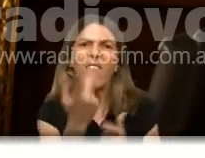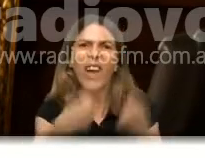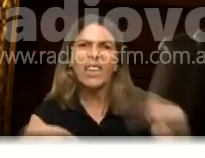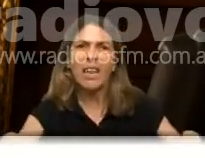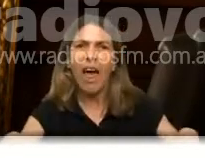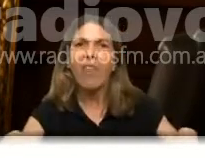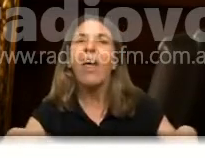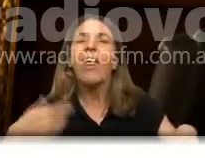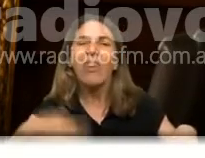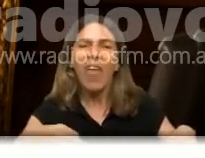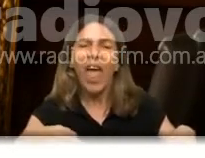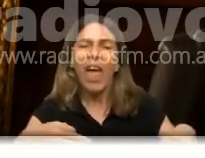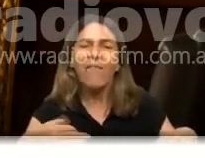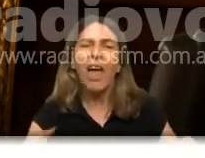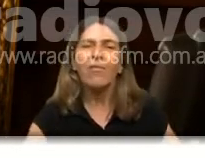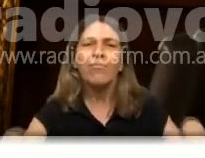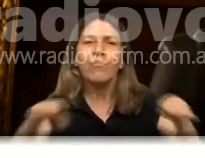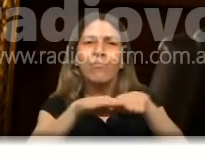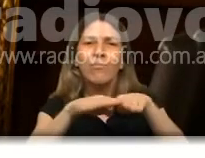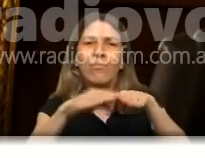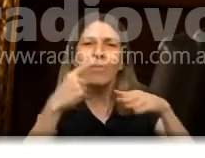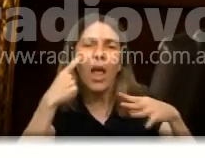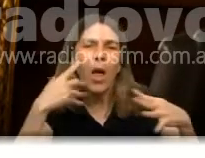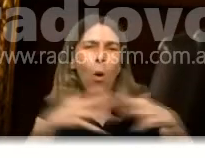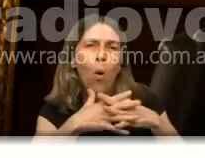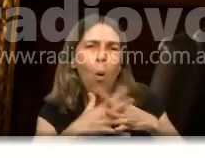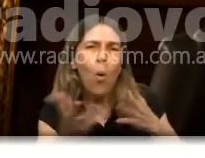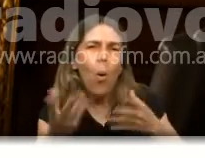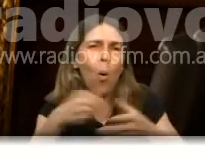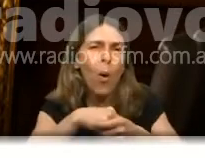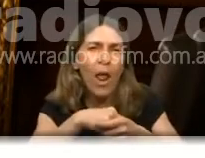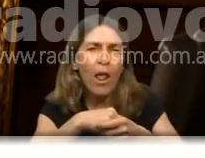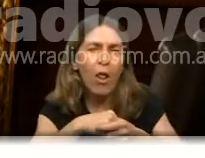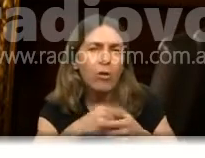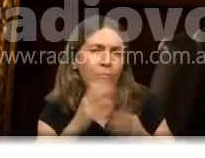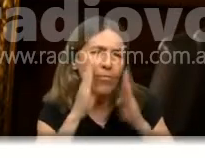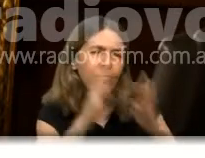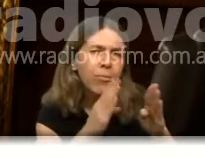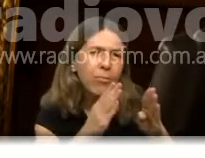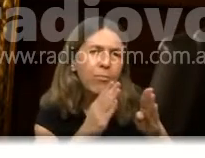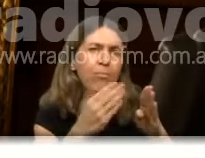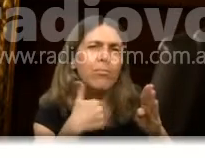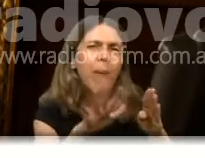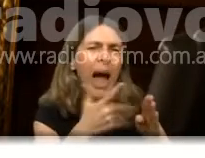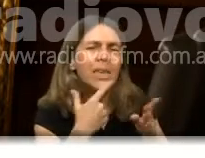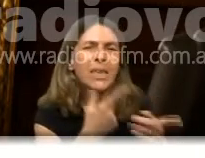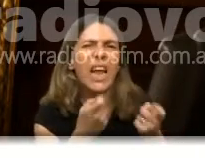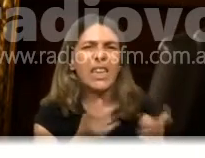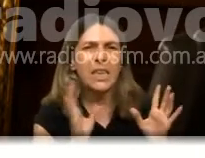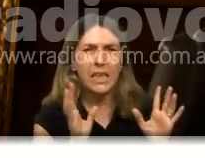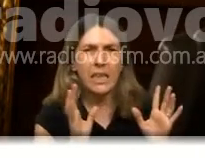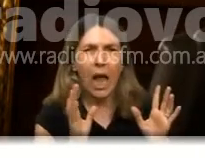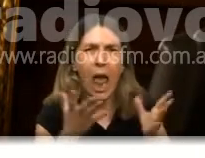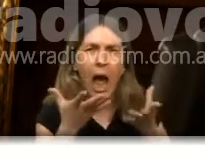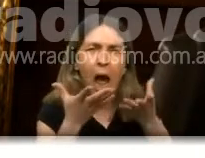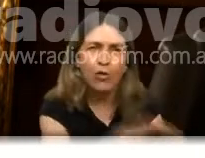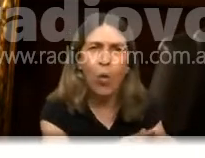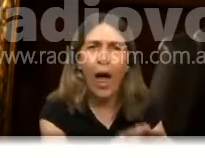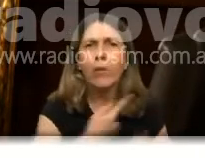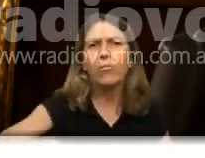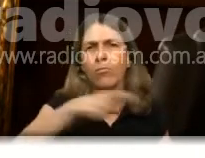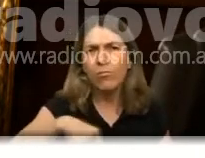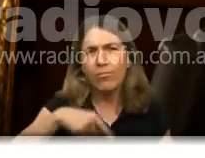para que unidos nos ocupemos de favorecer a los más postergados una vez más les recuerdo que